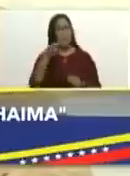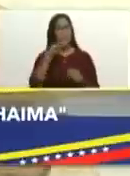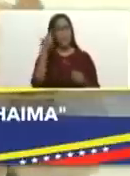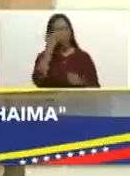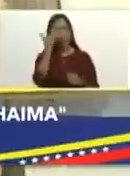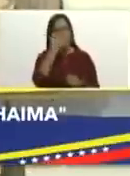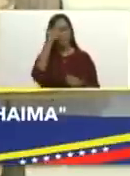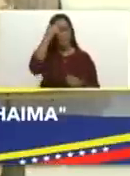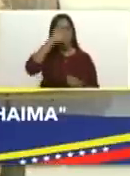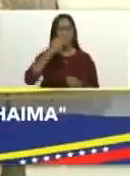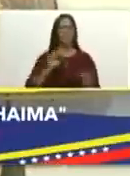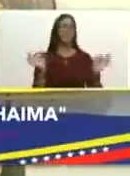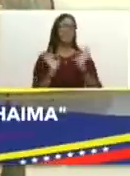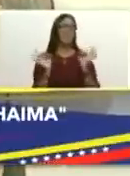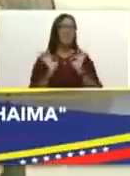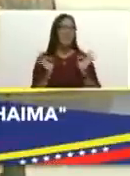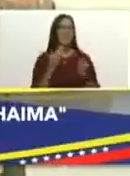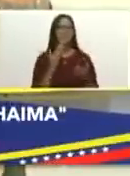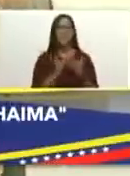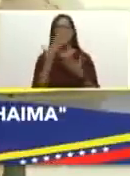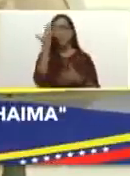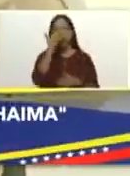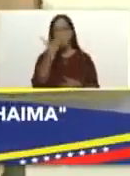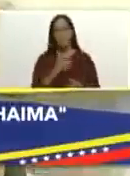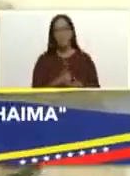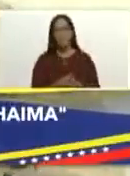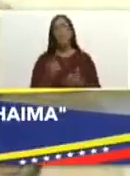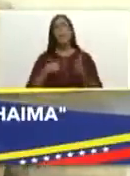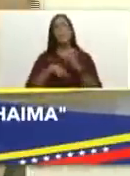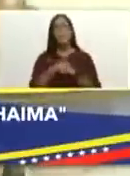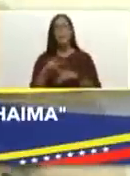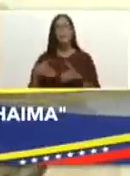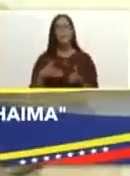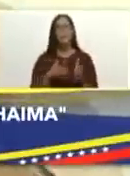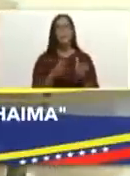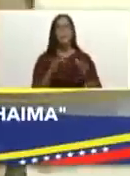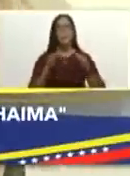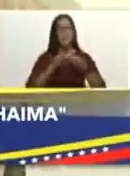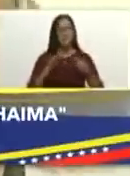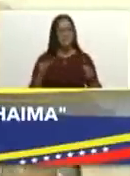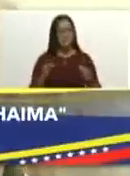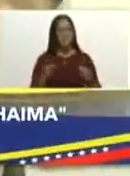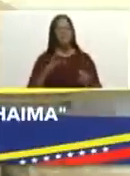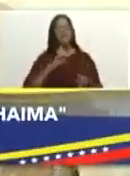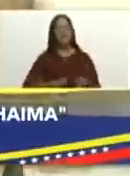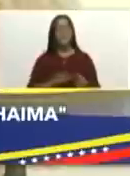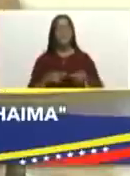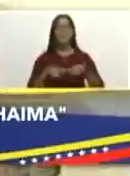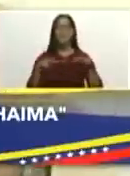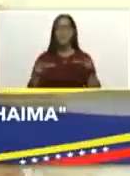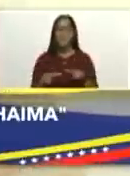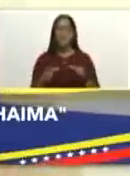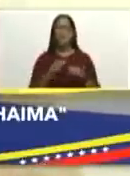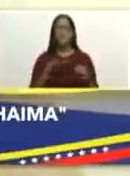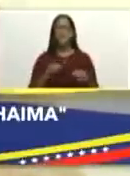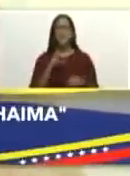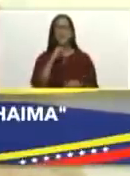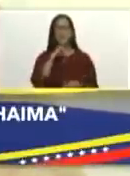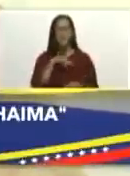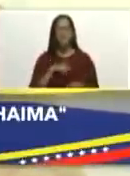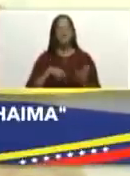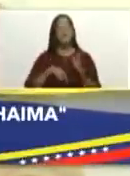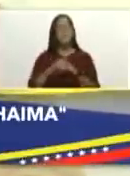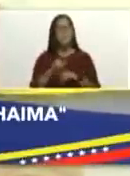confundir al pueblo. Que nadie se deje confundir. Vamos por el camino correcto. Estamos del lado correcto de la historia. Vamos